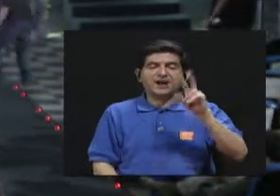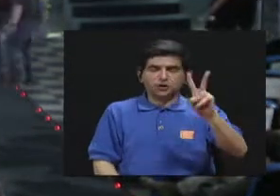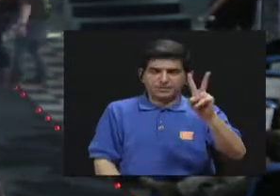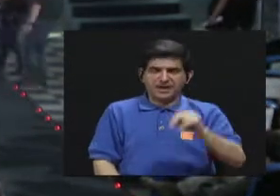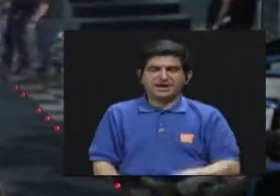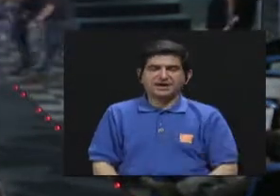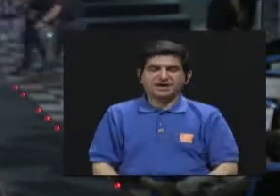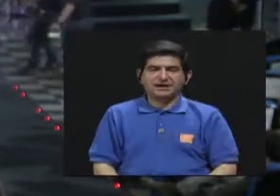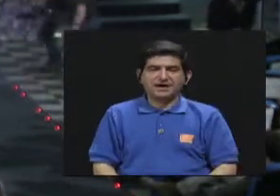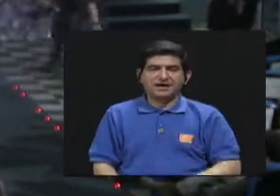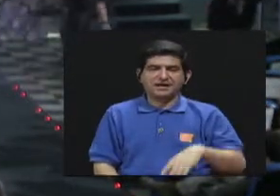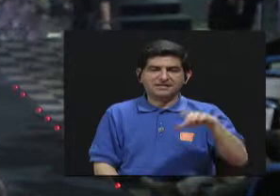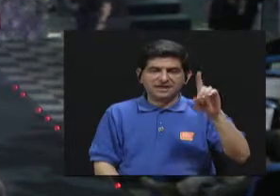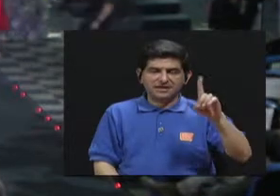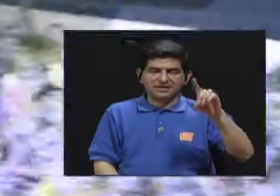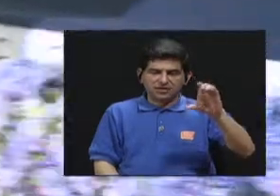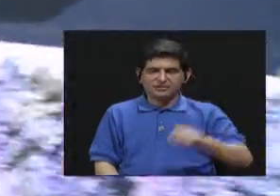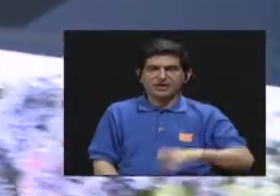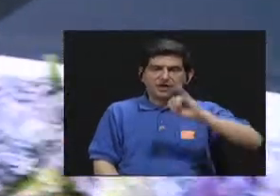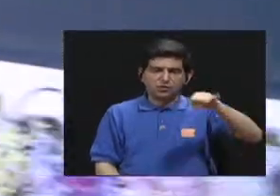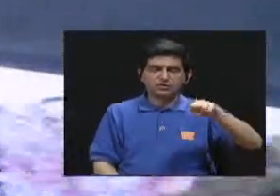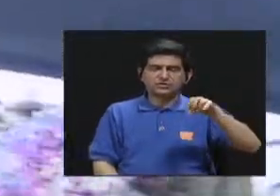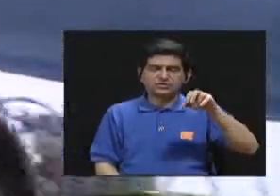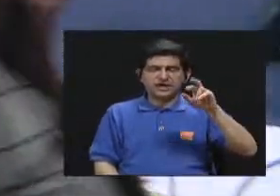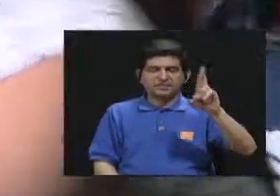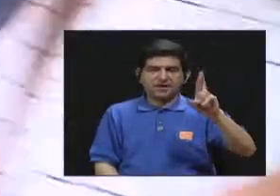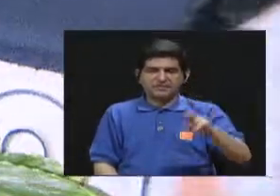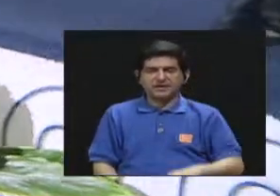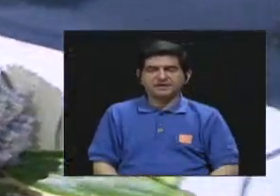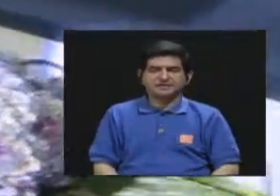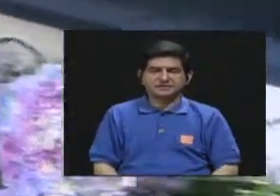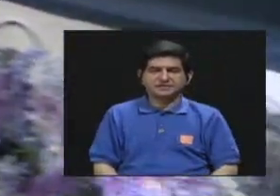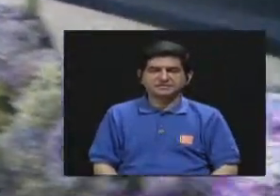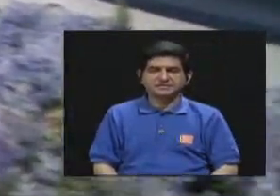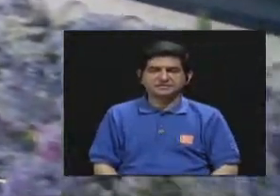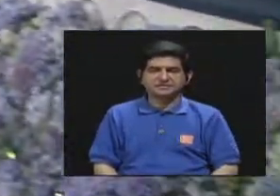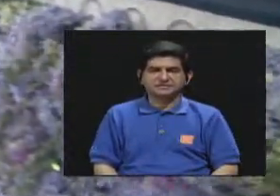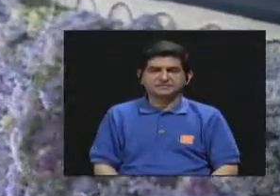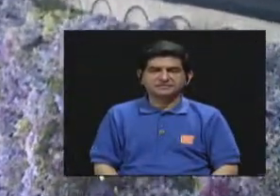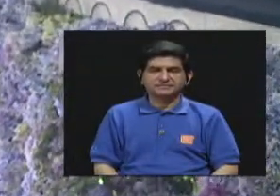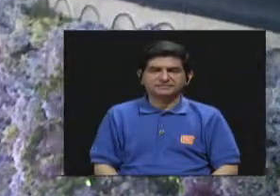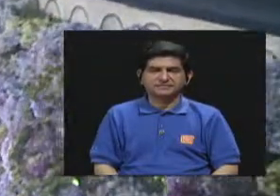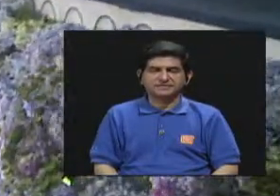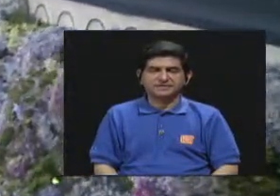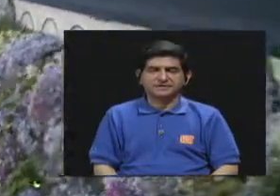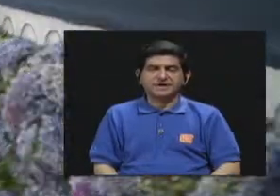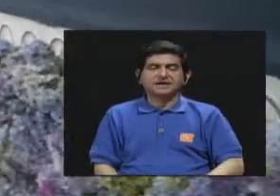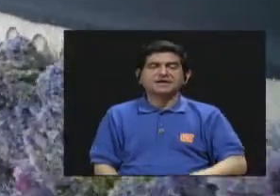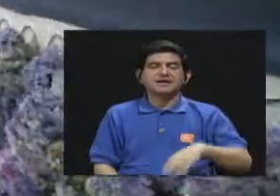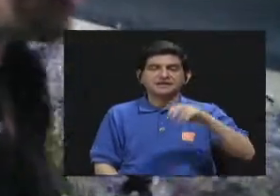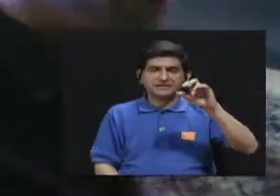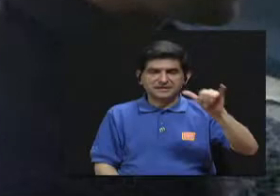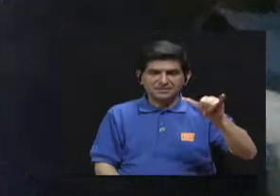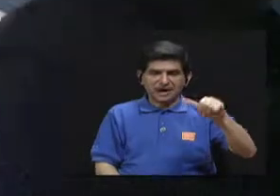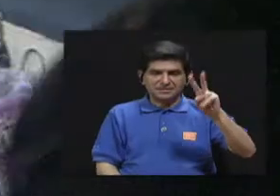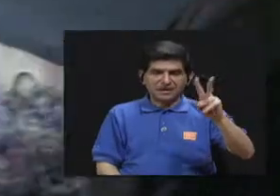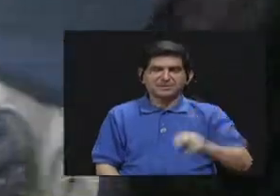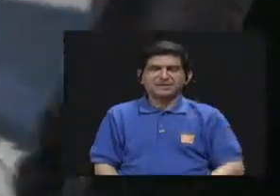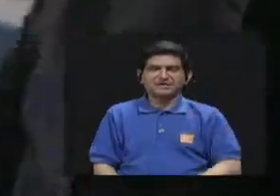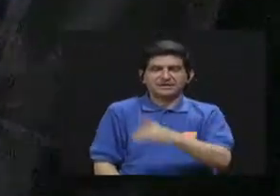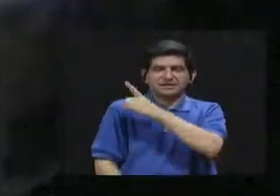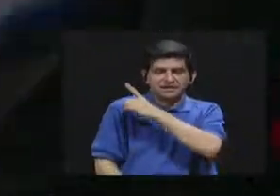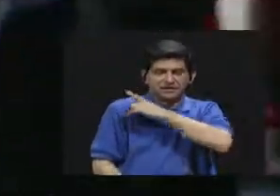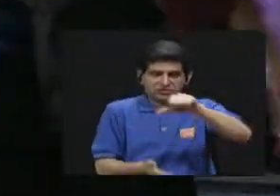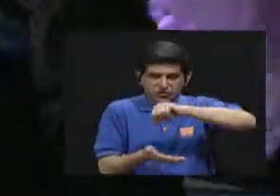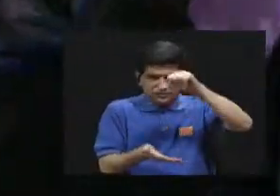Vega, del Arado Cámaras, José Ramírez, de Elipsis Herramientas de Cine, y a Max Valverde, director del